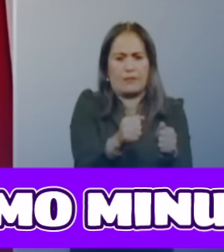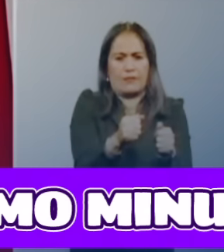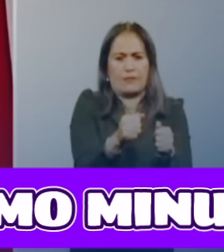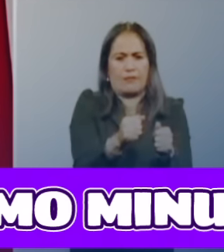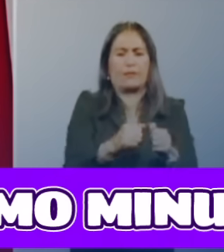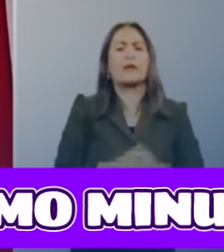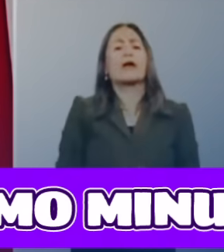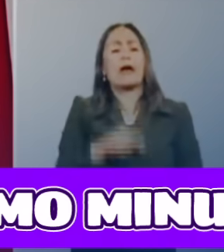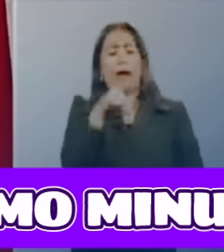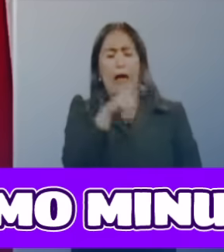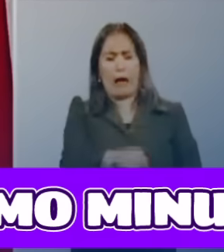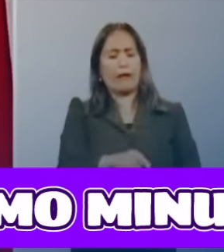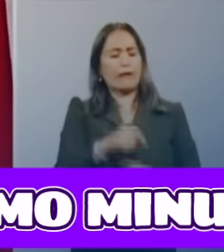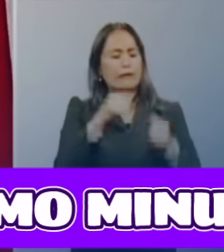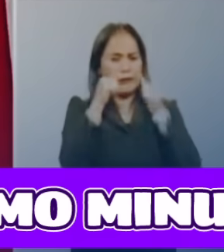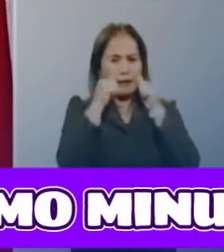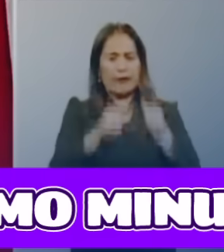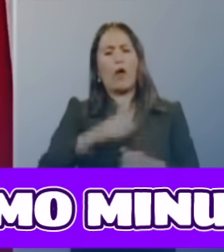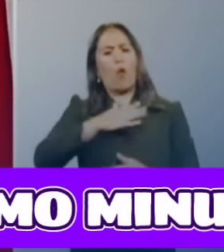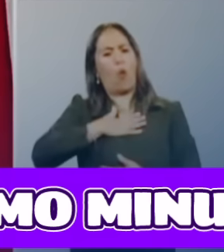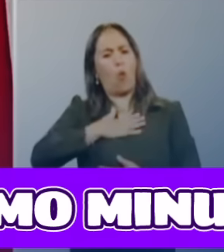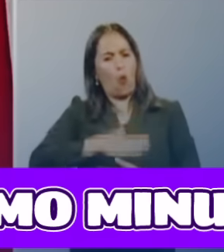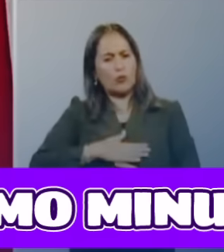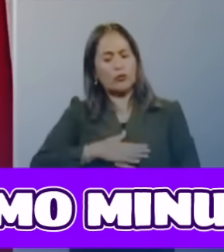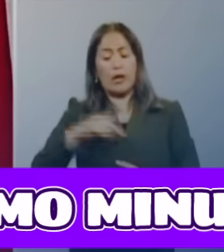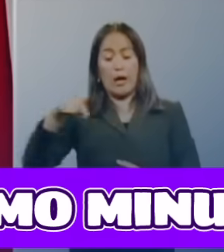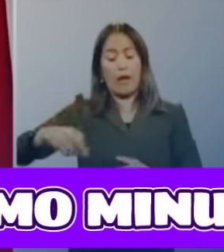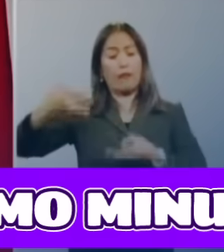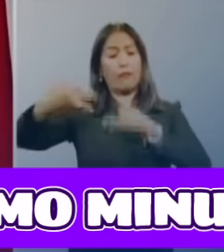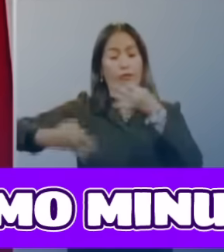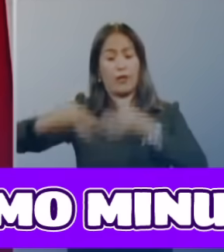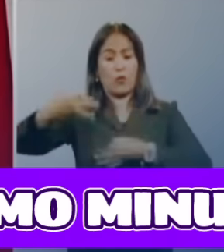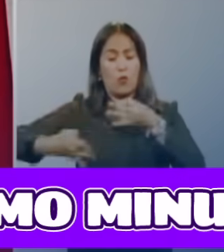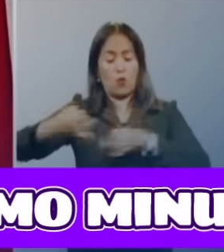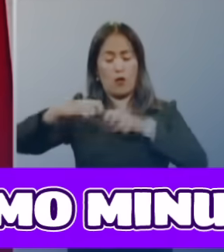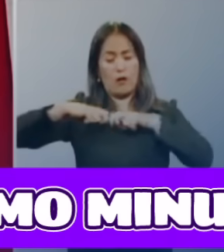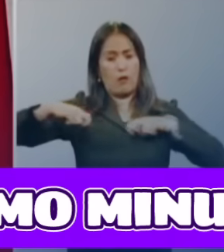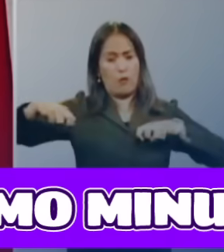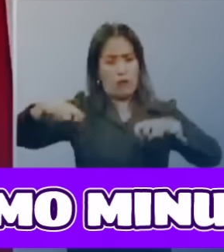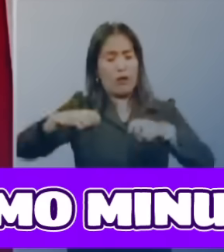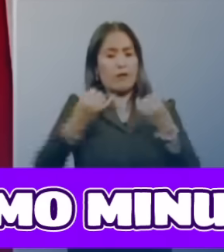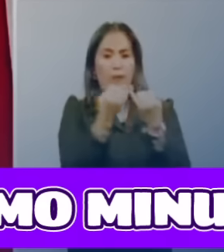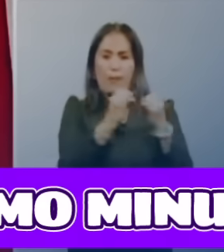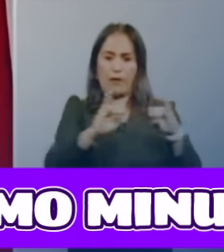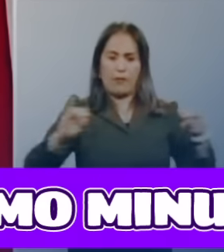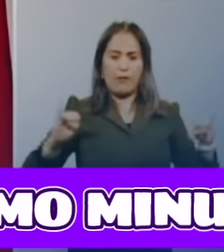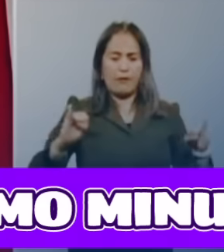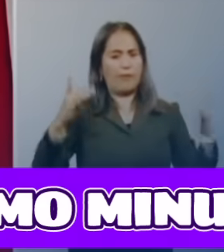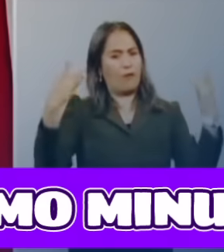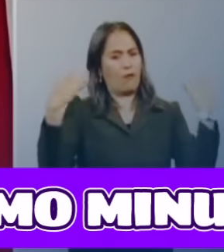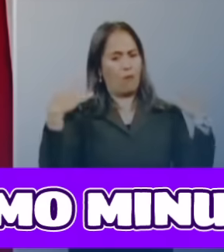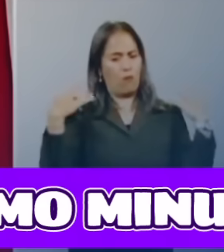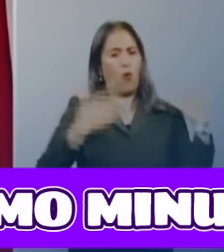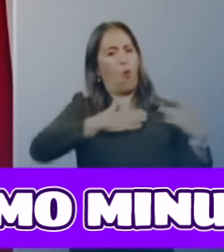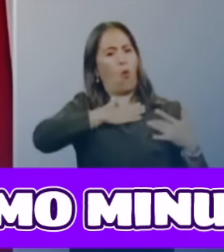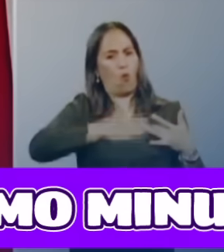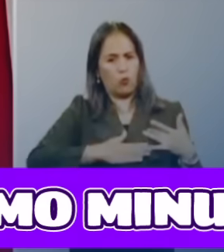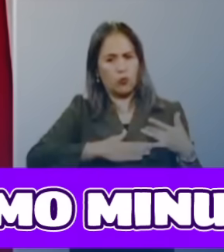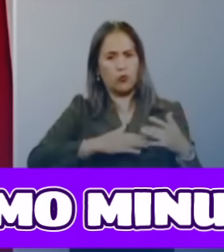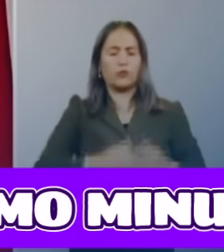públicamente y con justicia por un tribunal independiente e imparcial, para